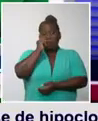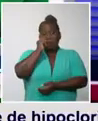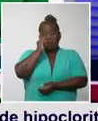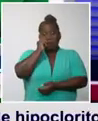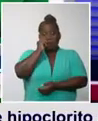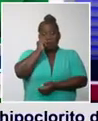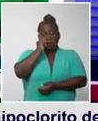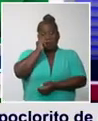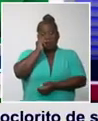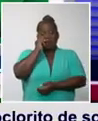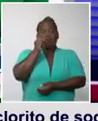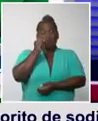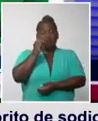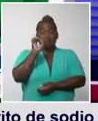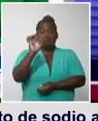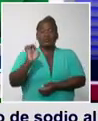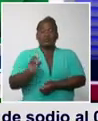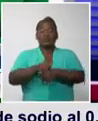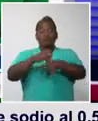el porciento mayor,